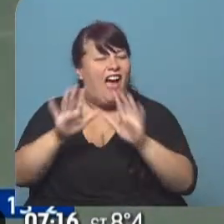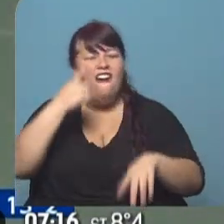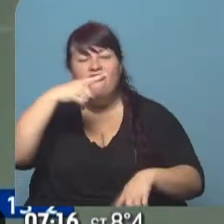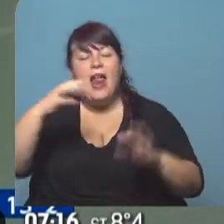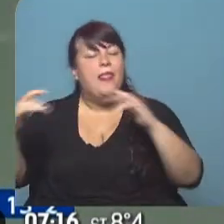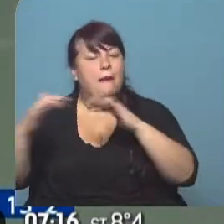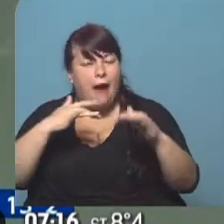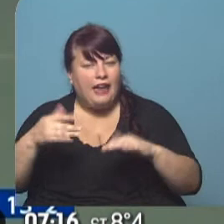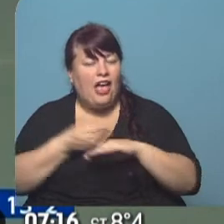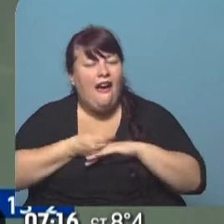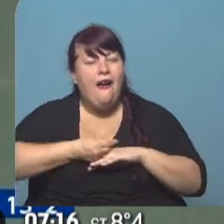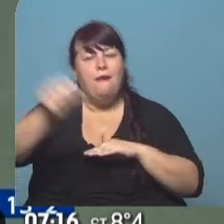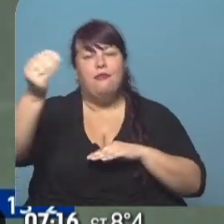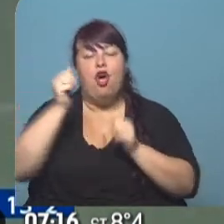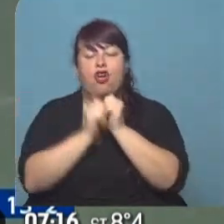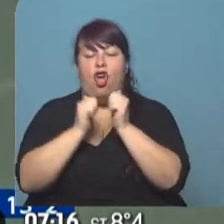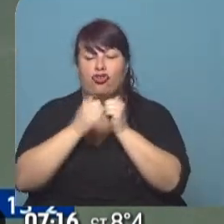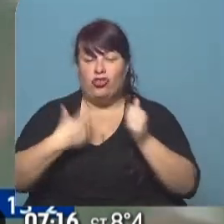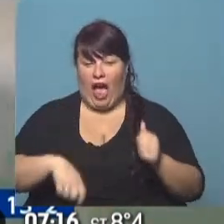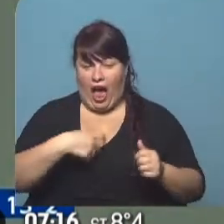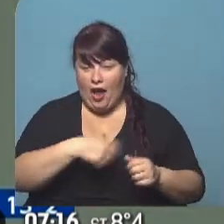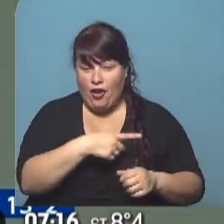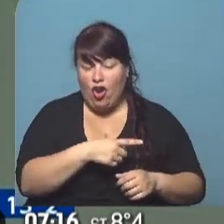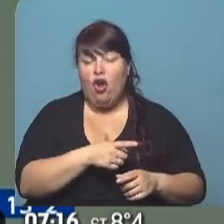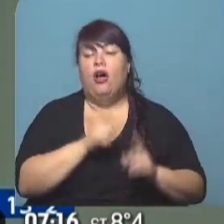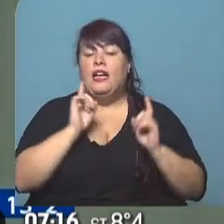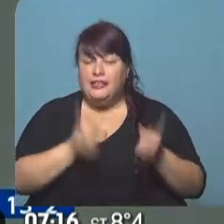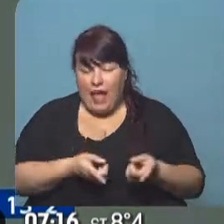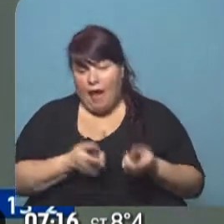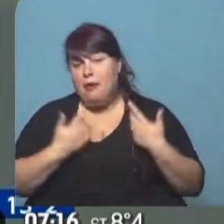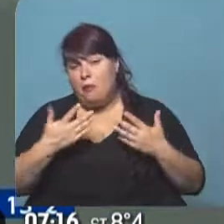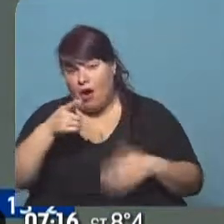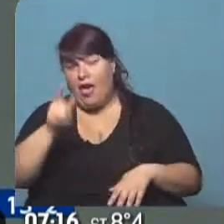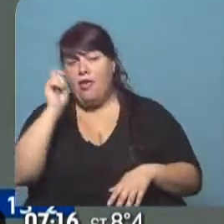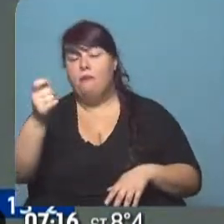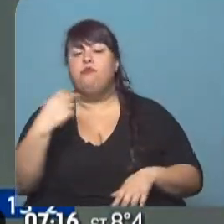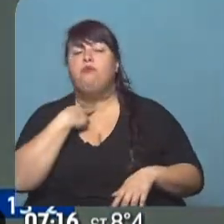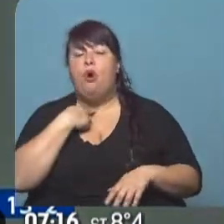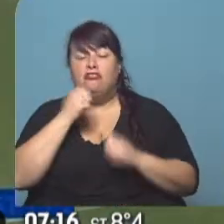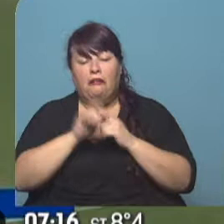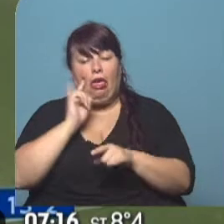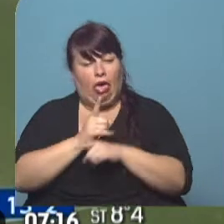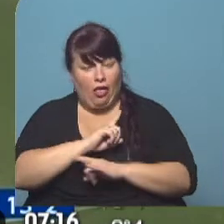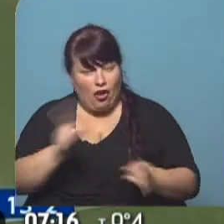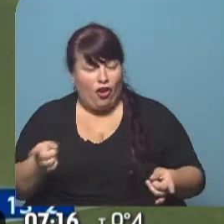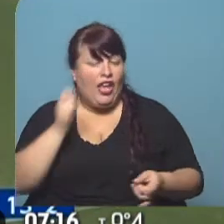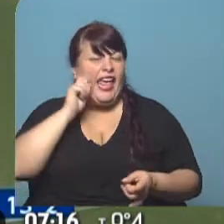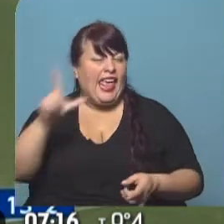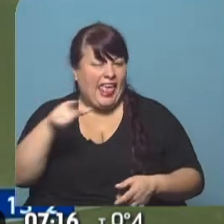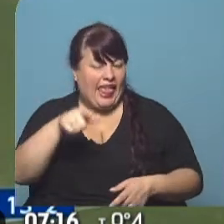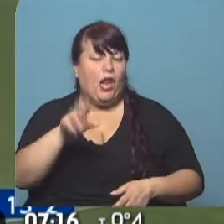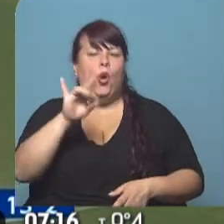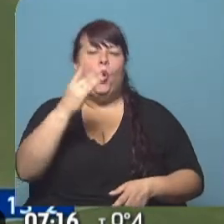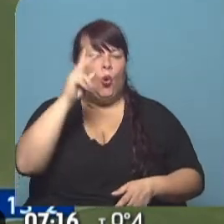con clasificación de Rosario Central. Así también podría haber sido tarjeta roja para el de Central. Fue para el Colo Gil. Marcos